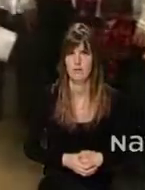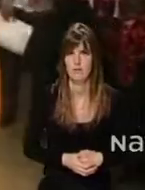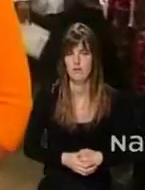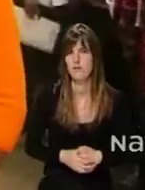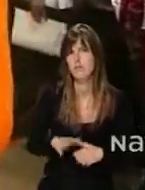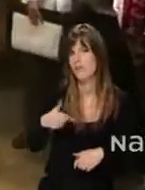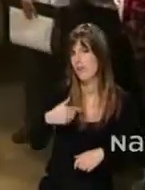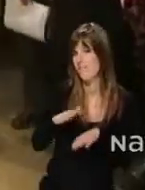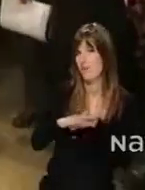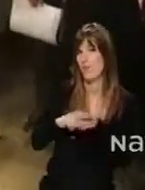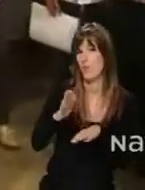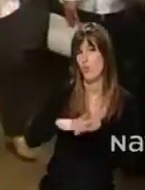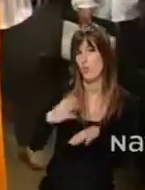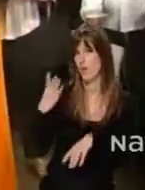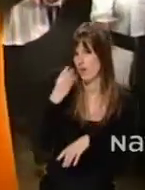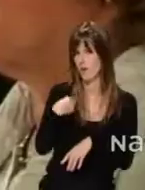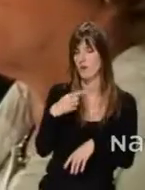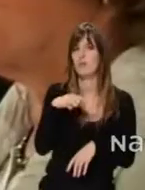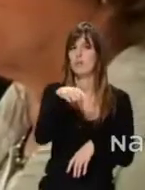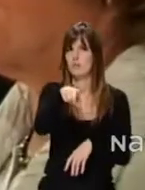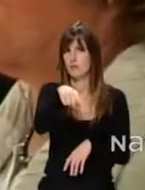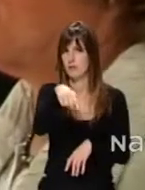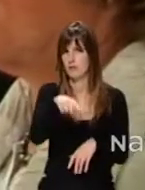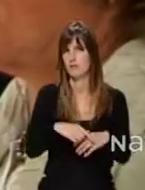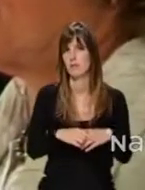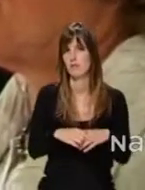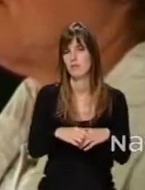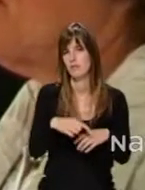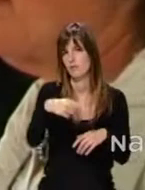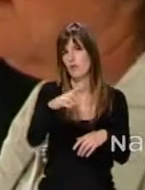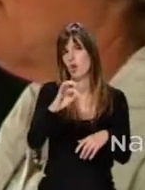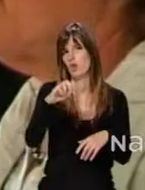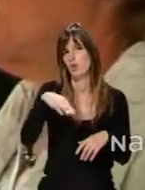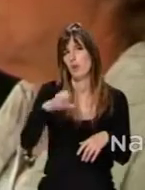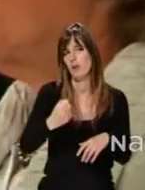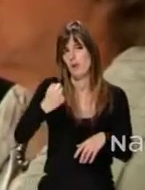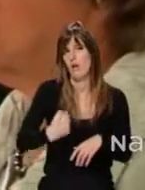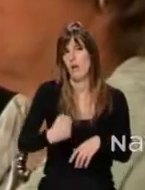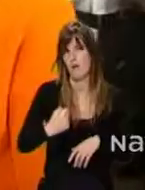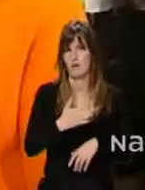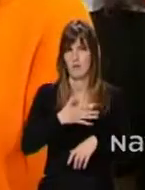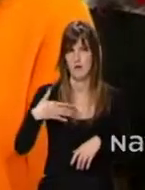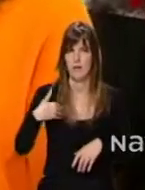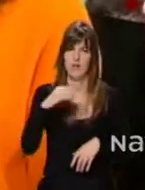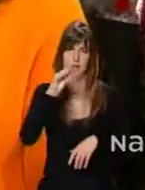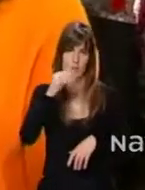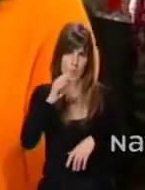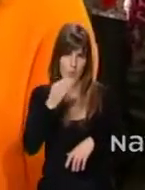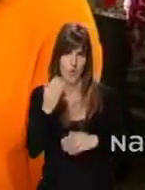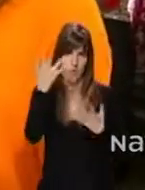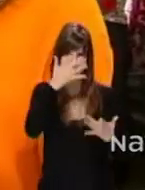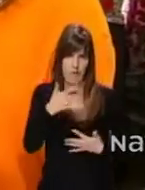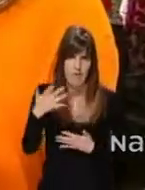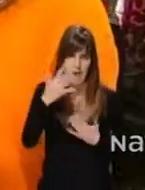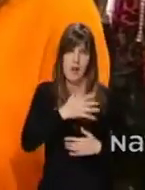A mí no me eches la culpa, ¿eh? No, le estaba mirando. Ha sido Tomás, que quería. Bueno. Venga, que te voy a invitar a un poco de turrón